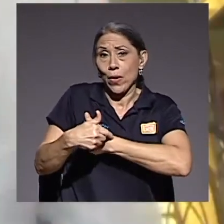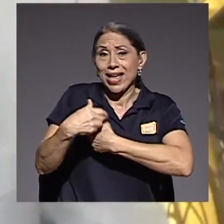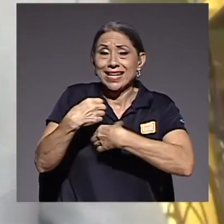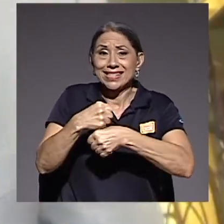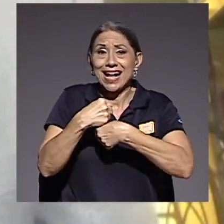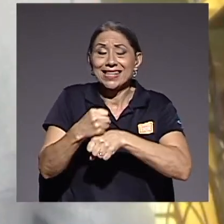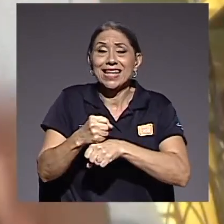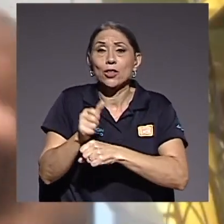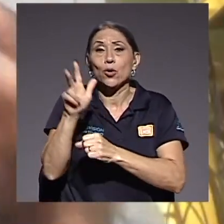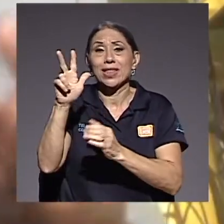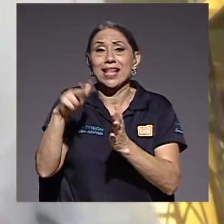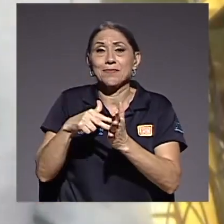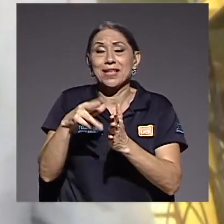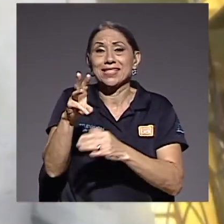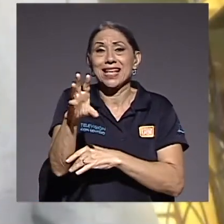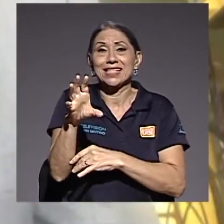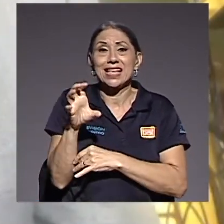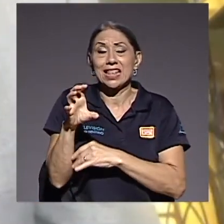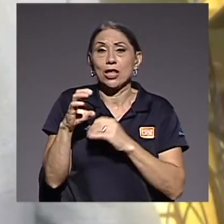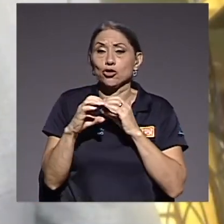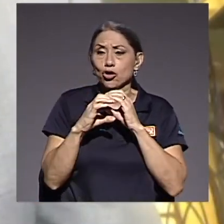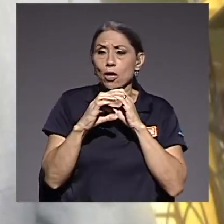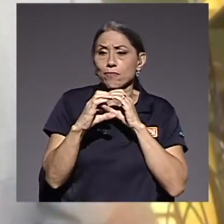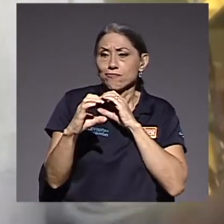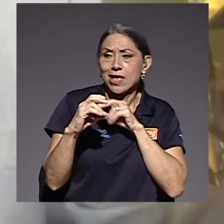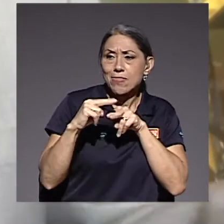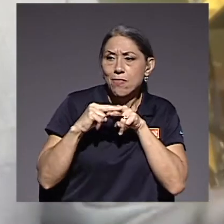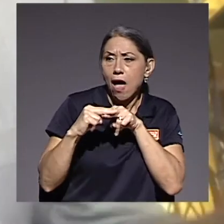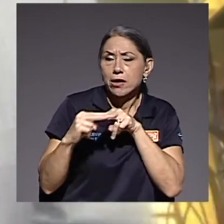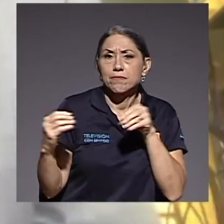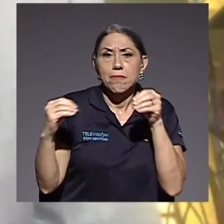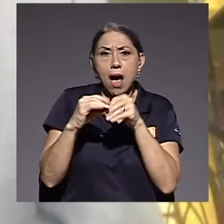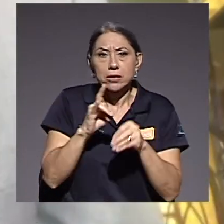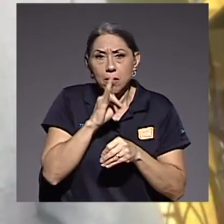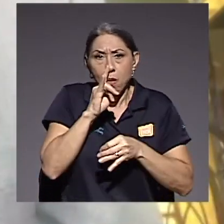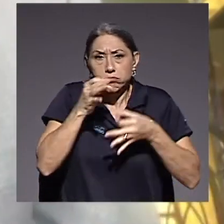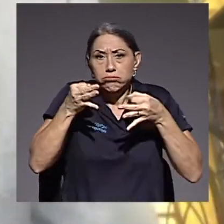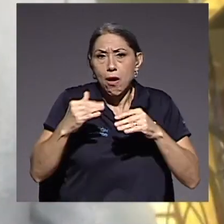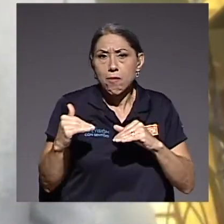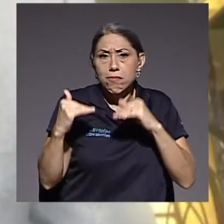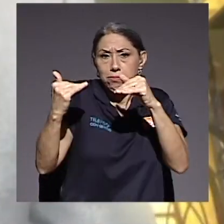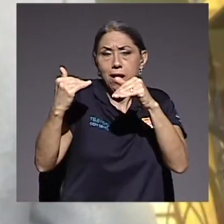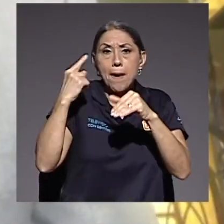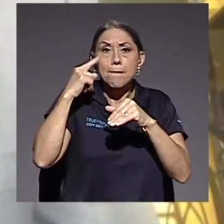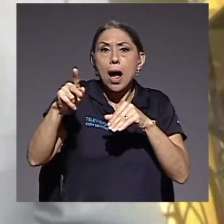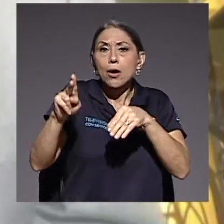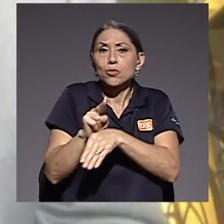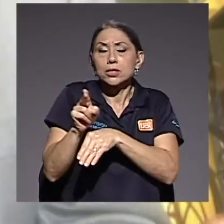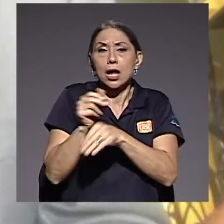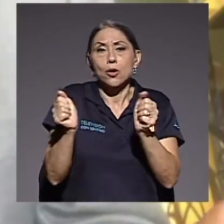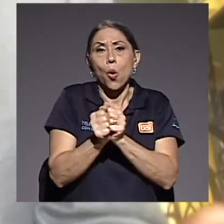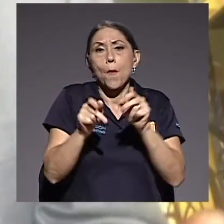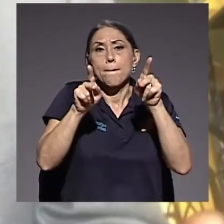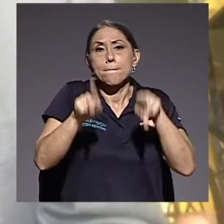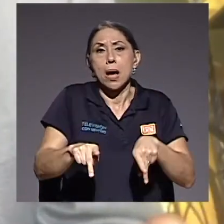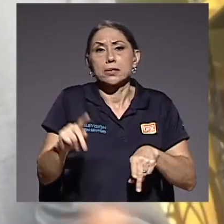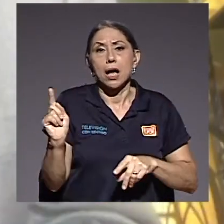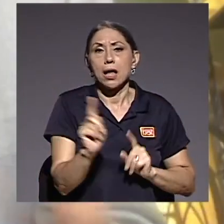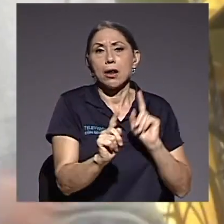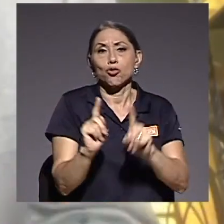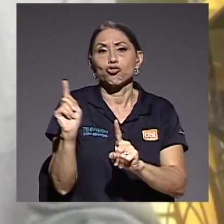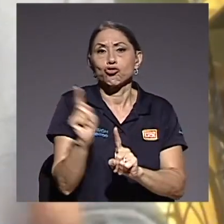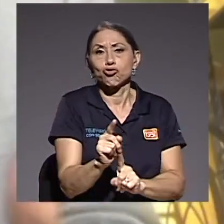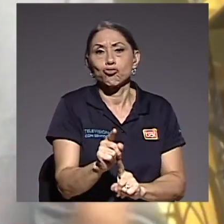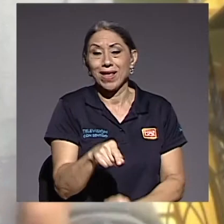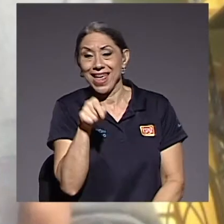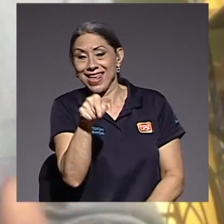3.600 unidades más lujosas para trenes de pasajeros en esa vía. Y